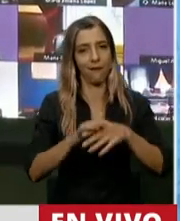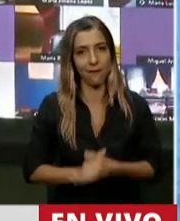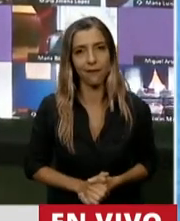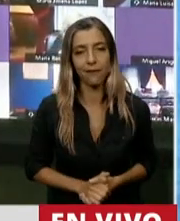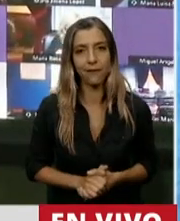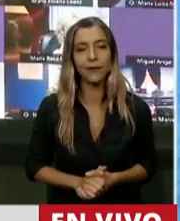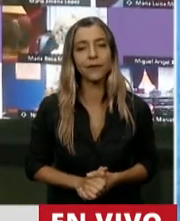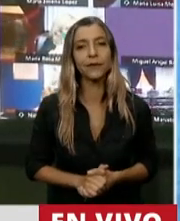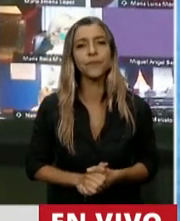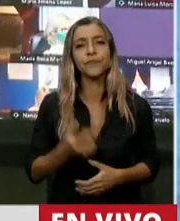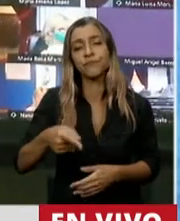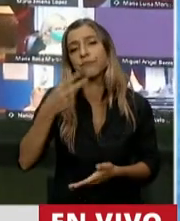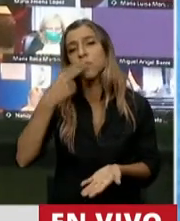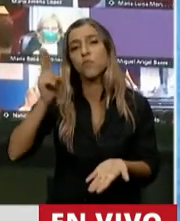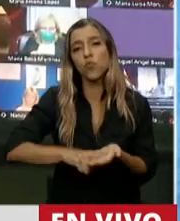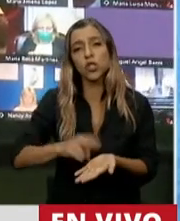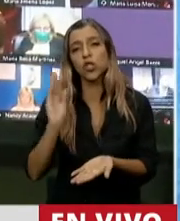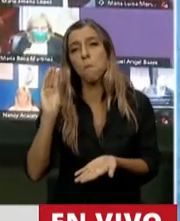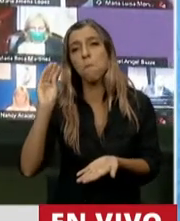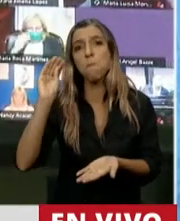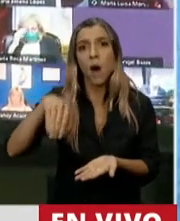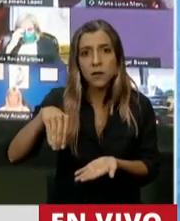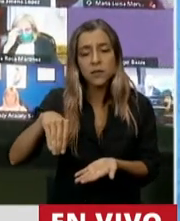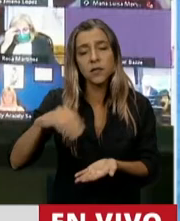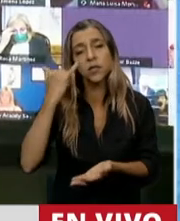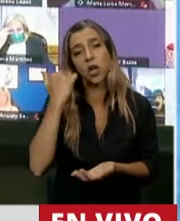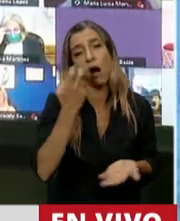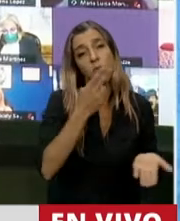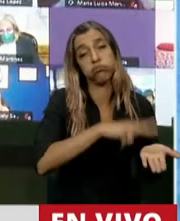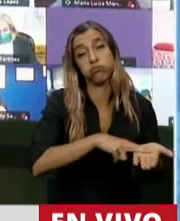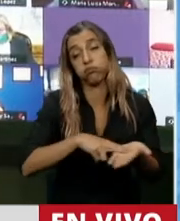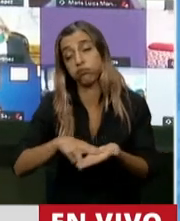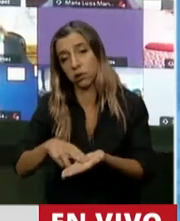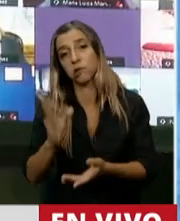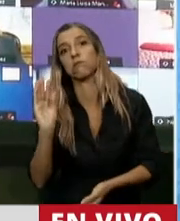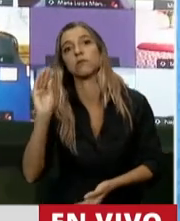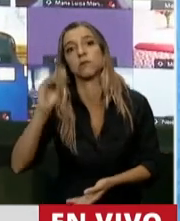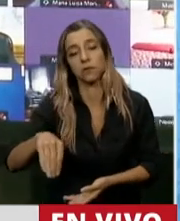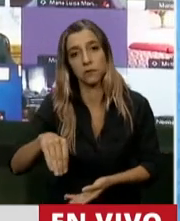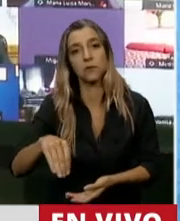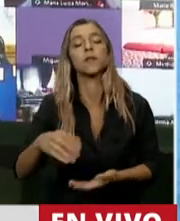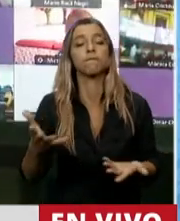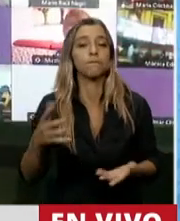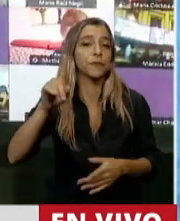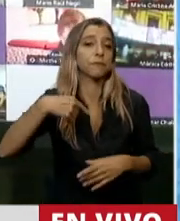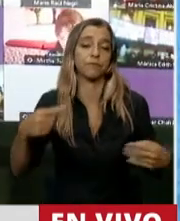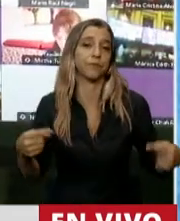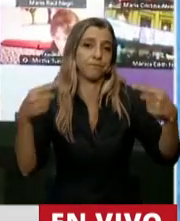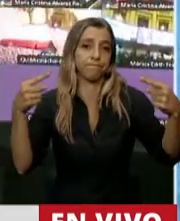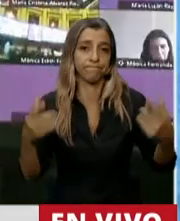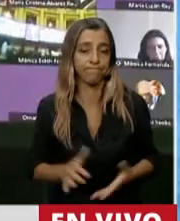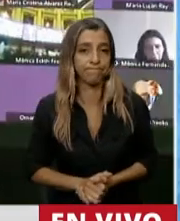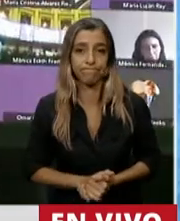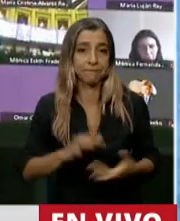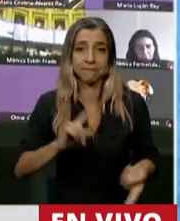Sumar más impuestos a esta maraña impositiva que tenemos en Argentina produce exactamente lo contrario